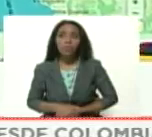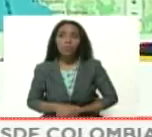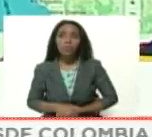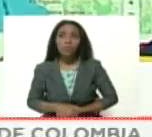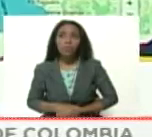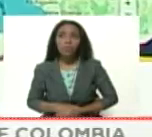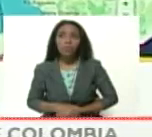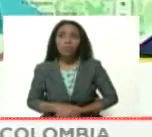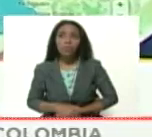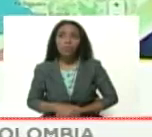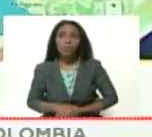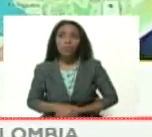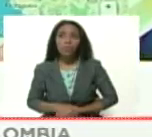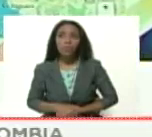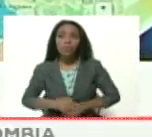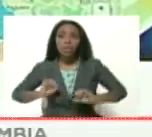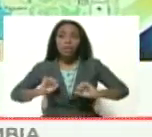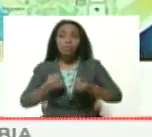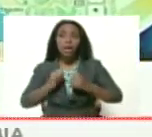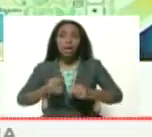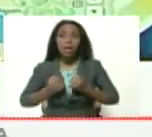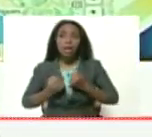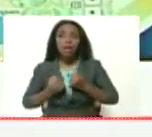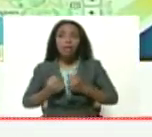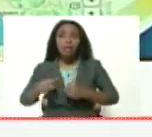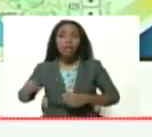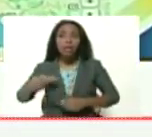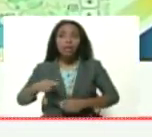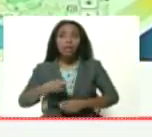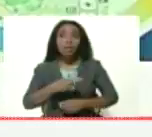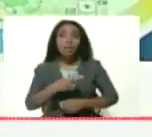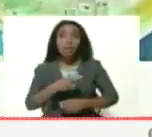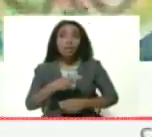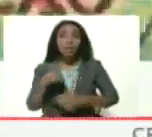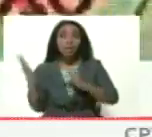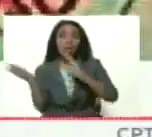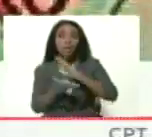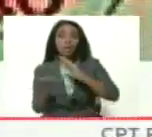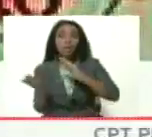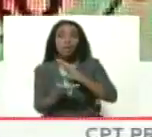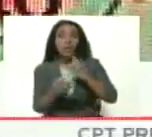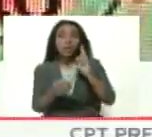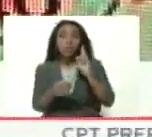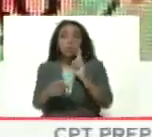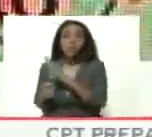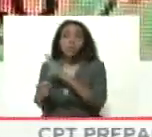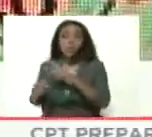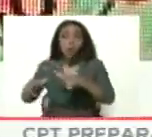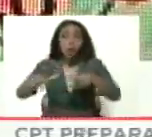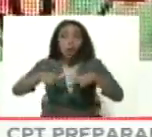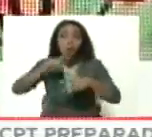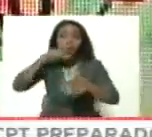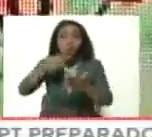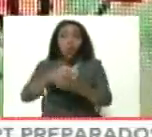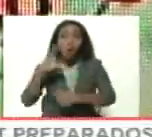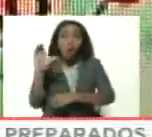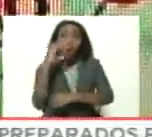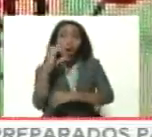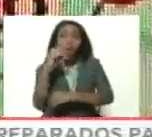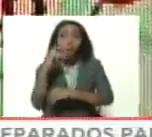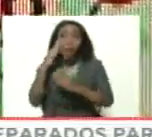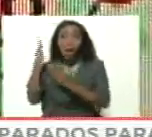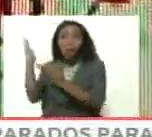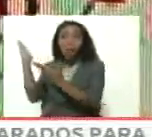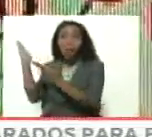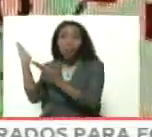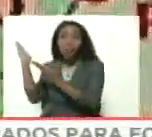desde Barranquilla hasta Riohacha, y por favor, fíjense en esta localidad de Colombia, Riohacha, porque luego vamos a